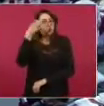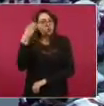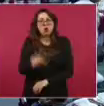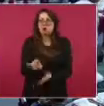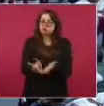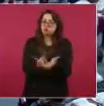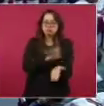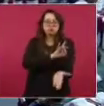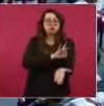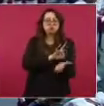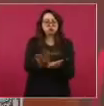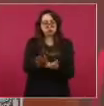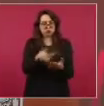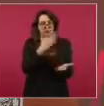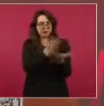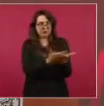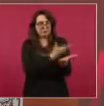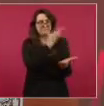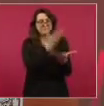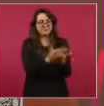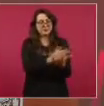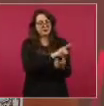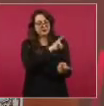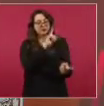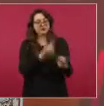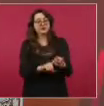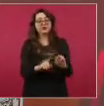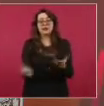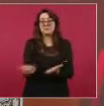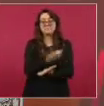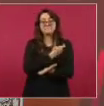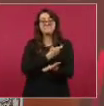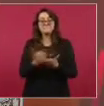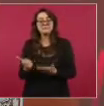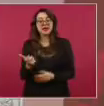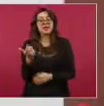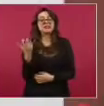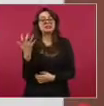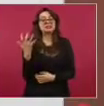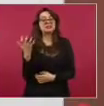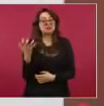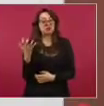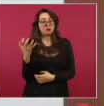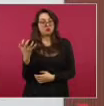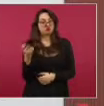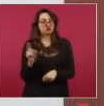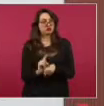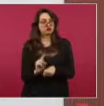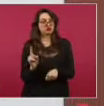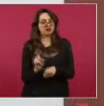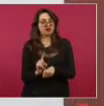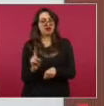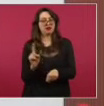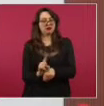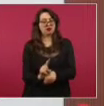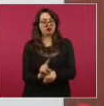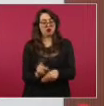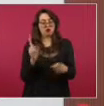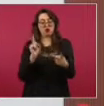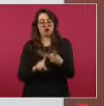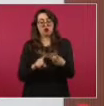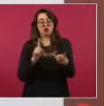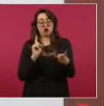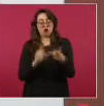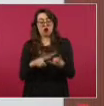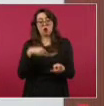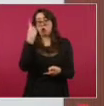También se incluía el salario mínimo de 5 pesos diarios, jornada máxima de 8